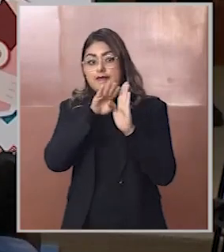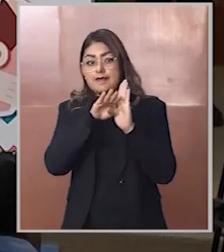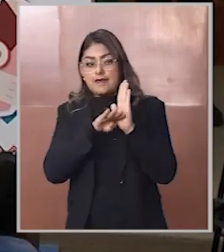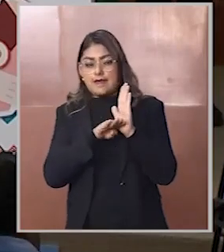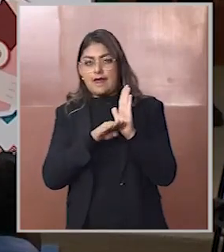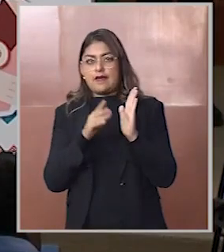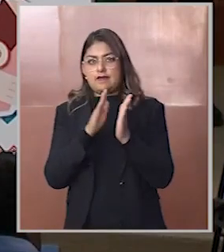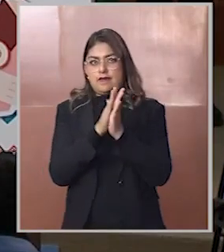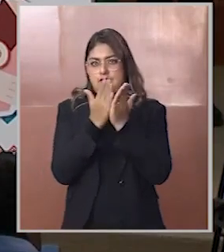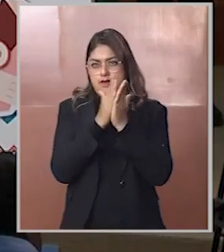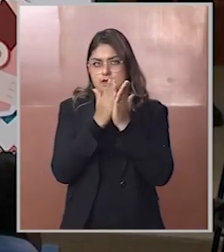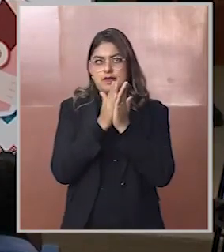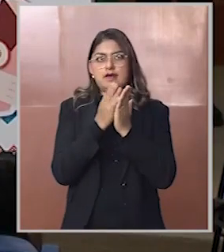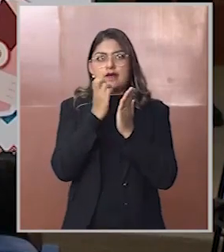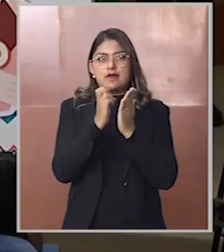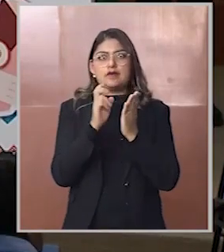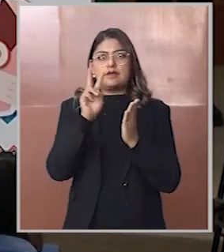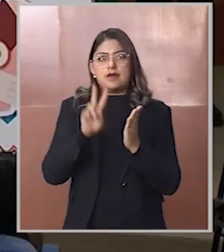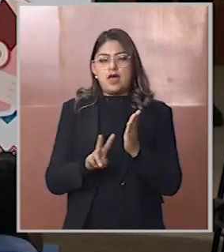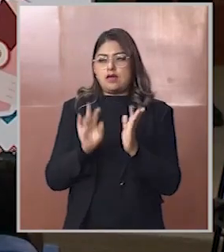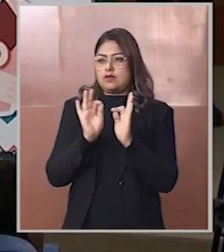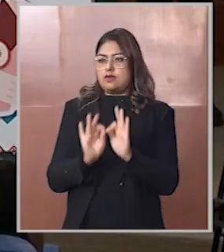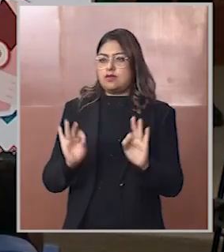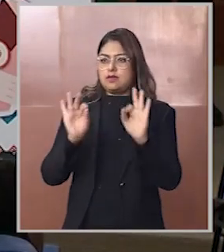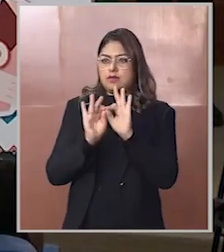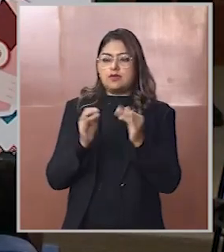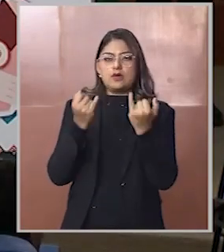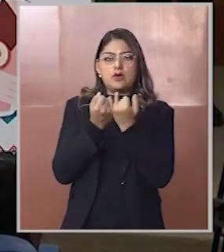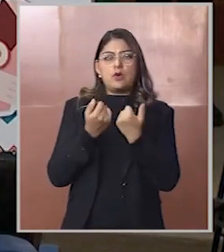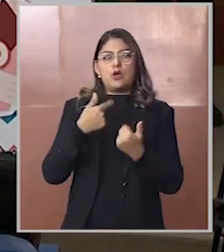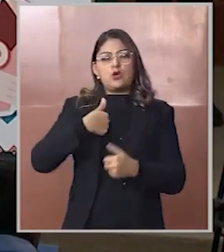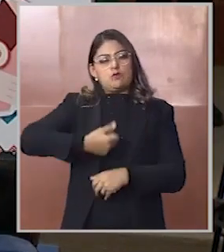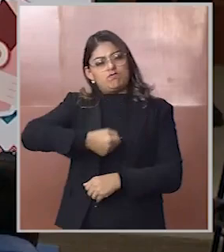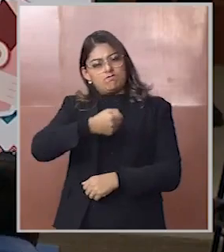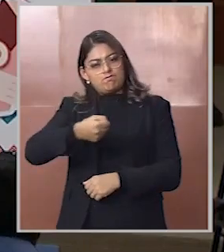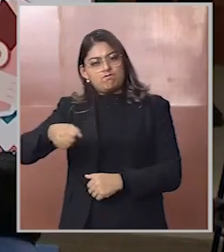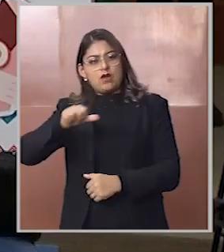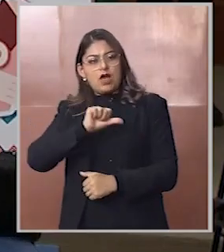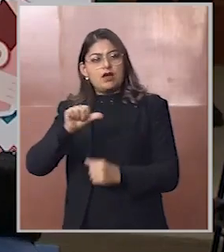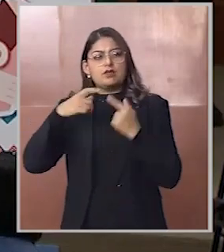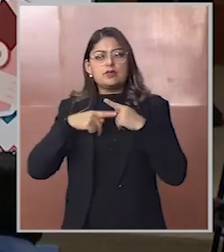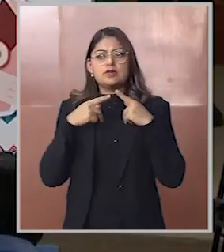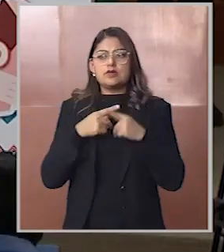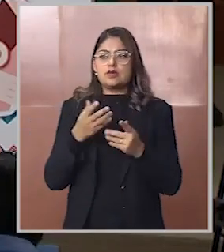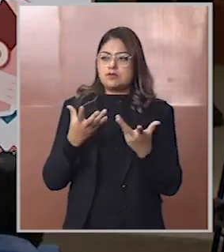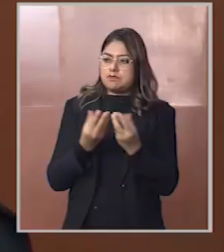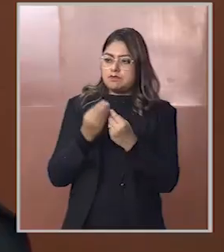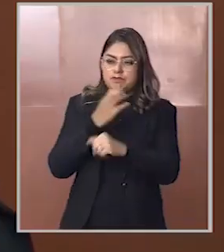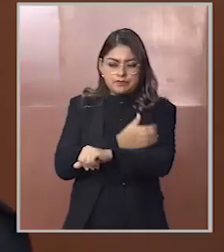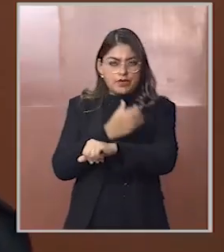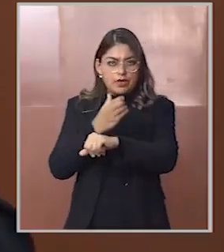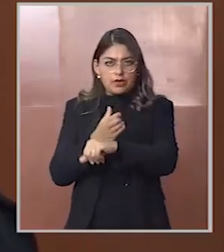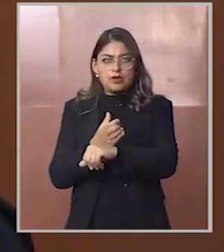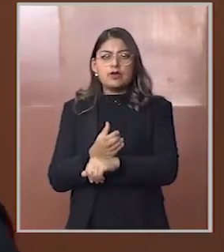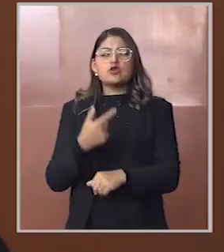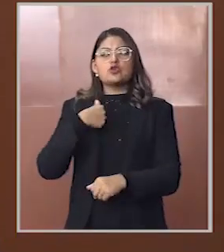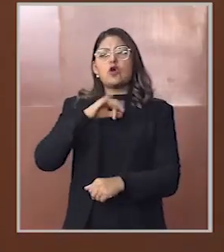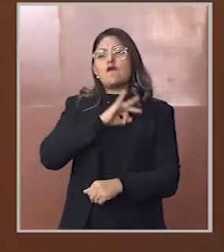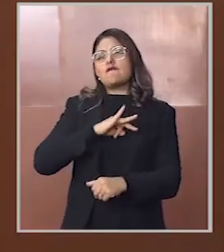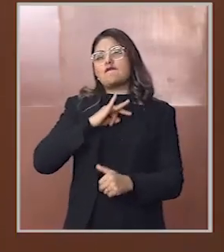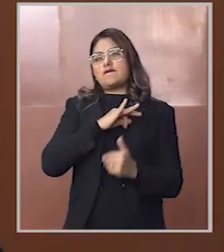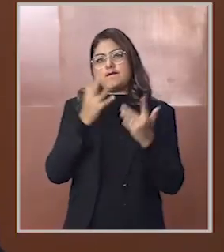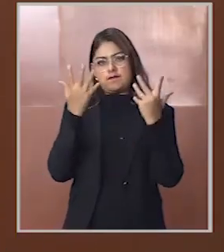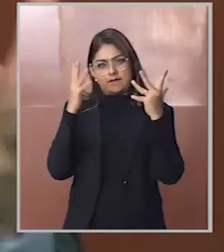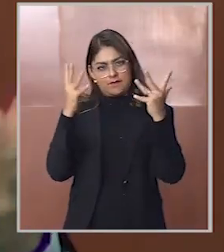que sin lugar a dudas son sumamente relevantes Y por supuesto un cordial saludo a quienes me acompañan en la mesa y mis